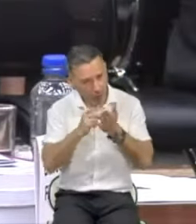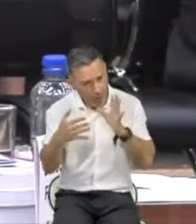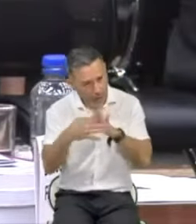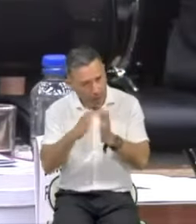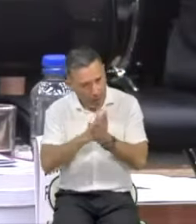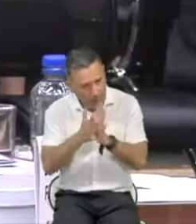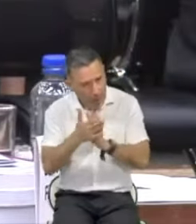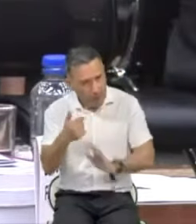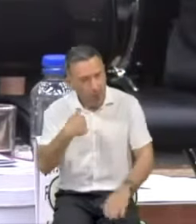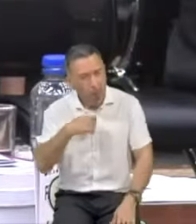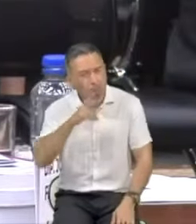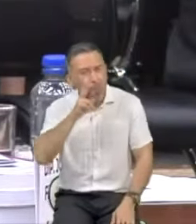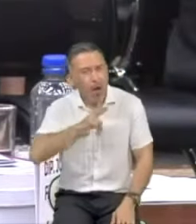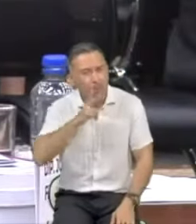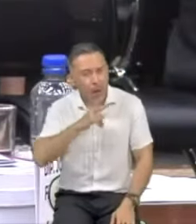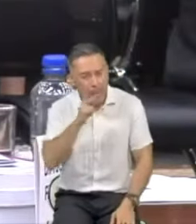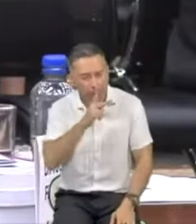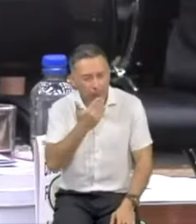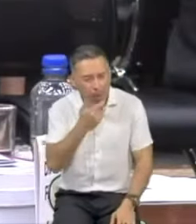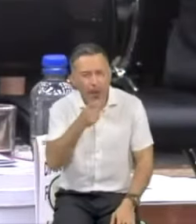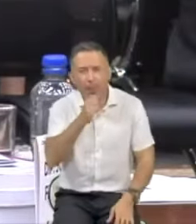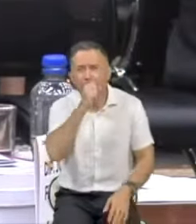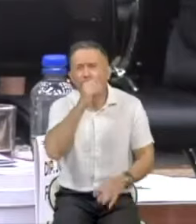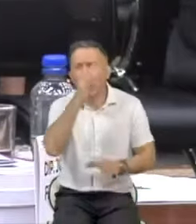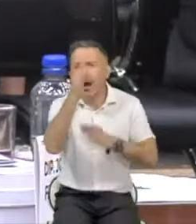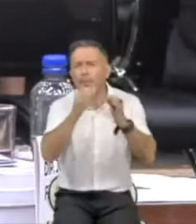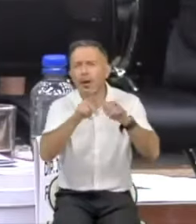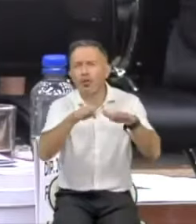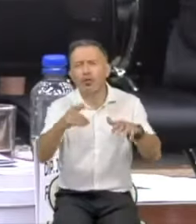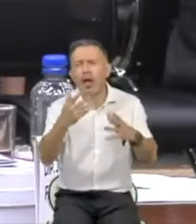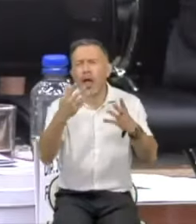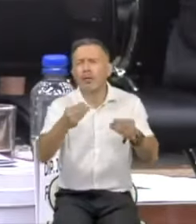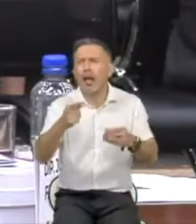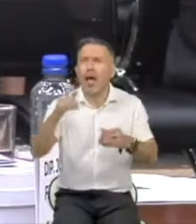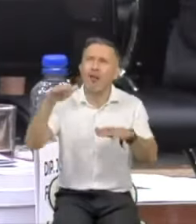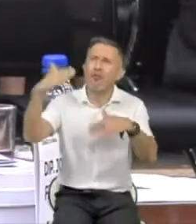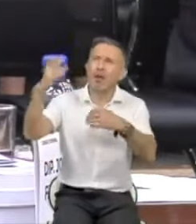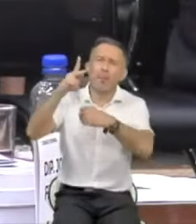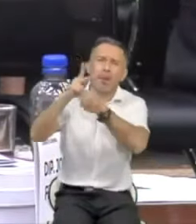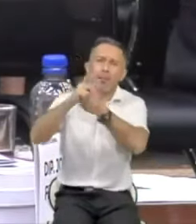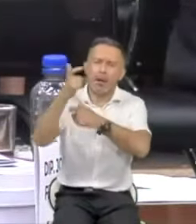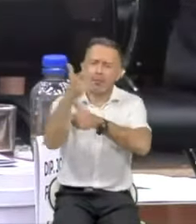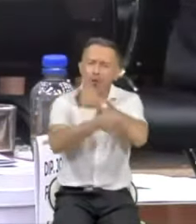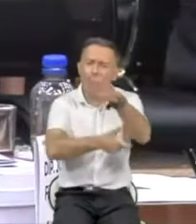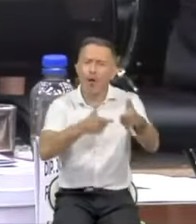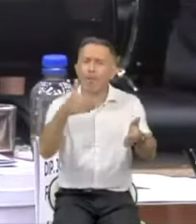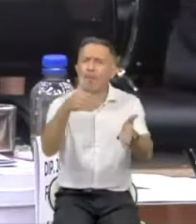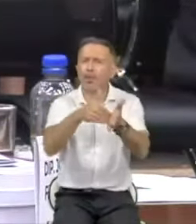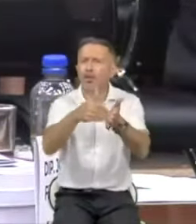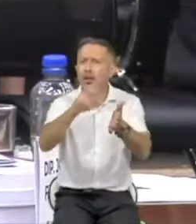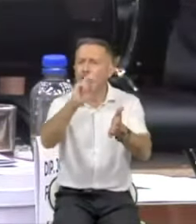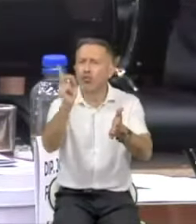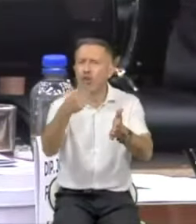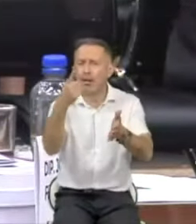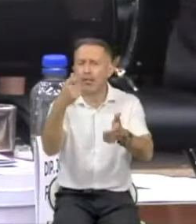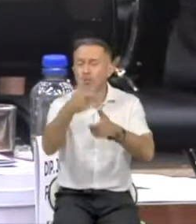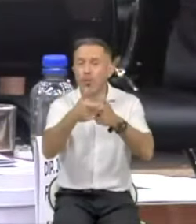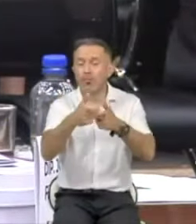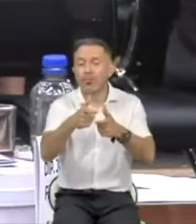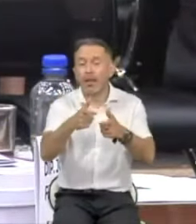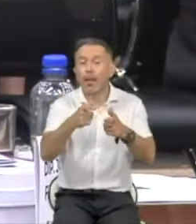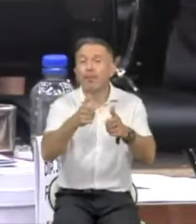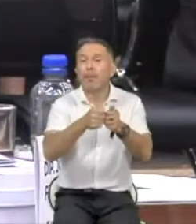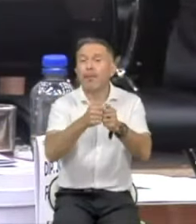elemento con una campaña canaya gastando millones de dólares desde el exterior 56 por de los mensajes que